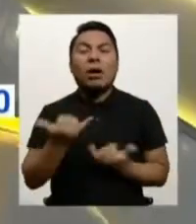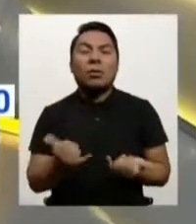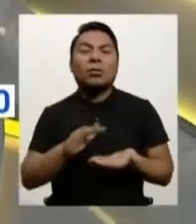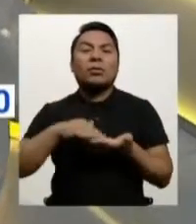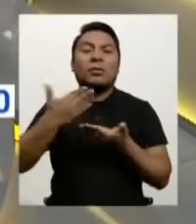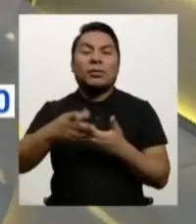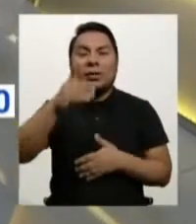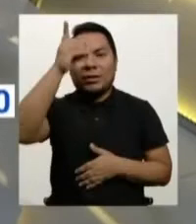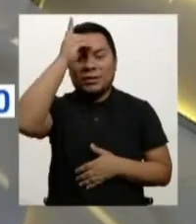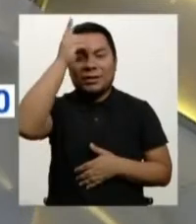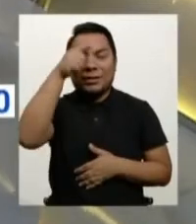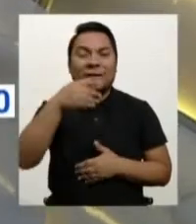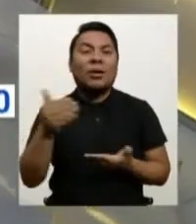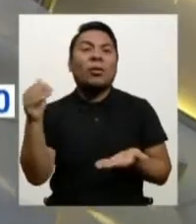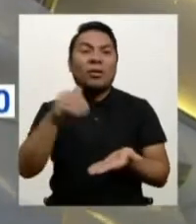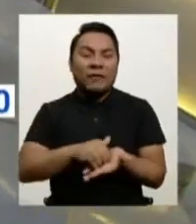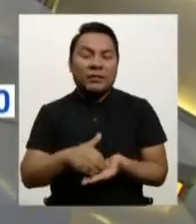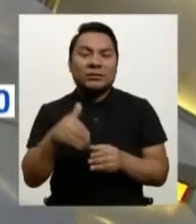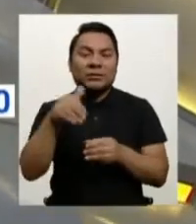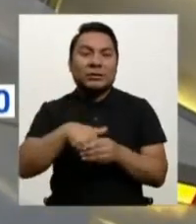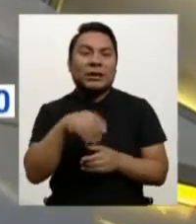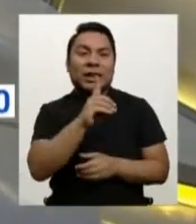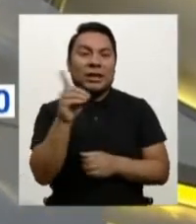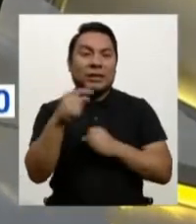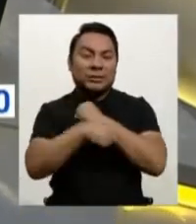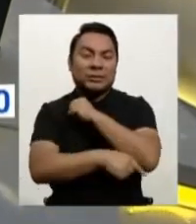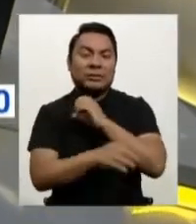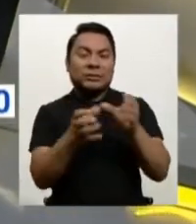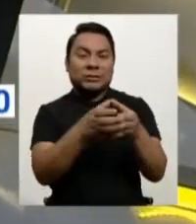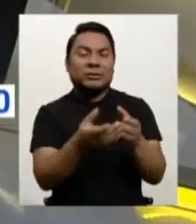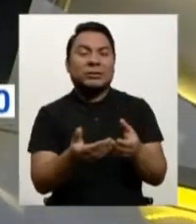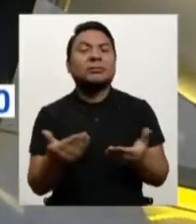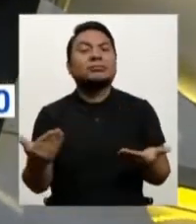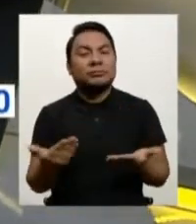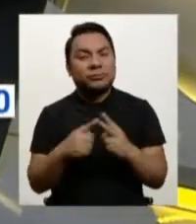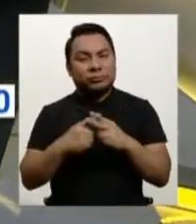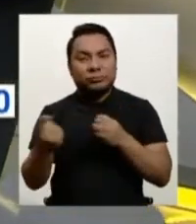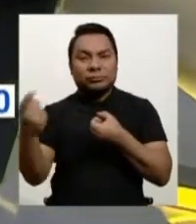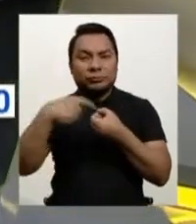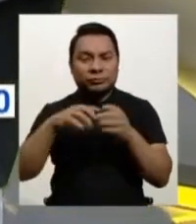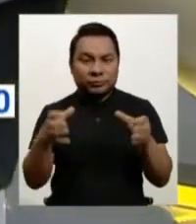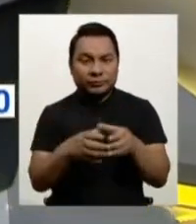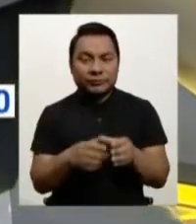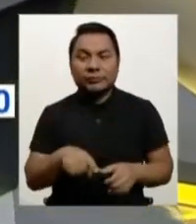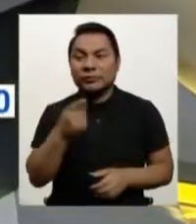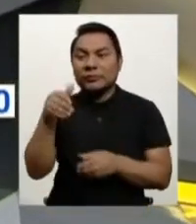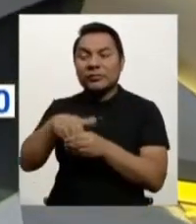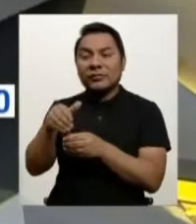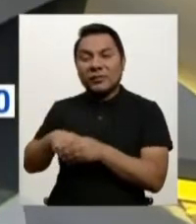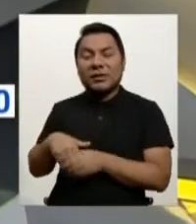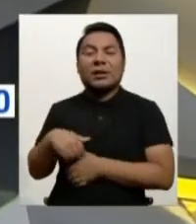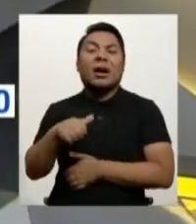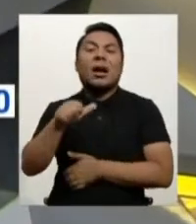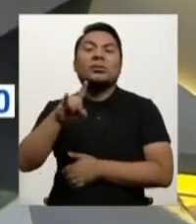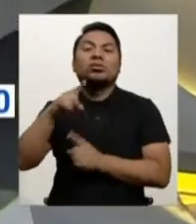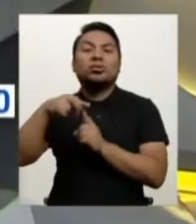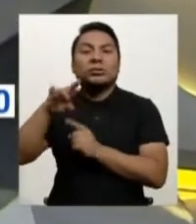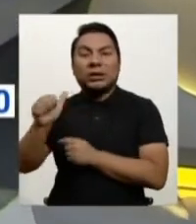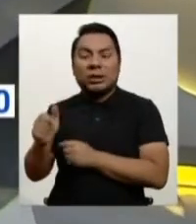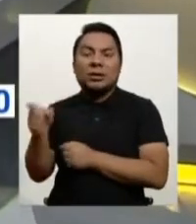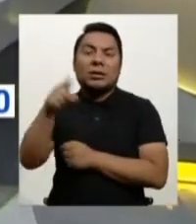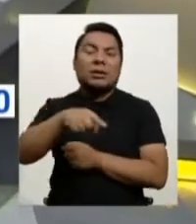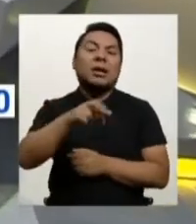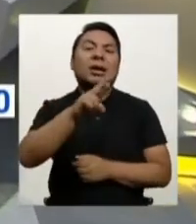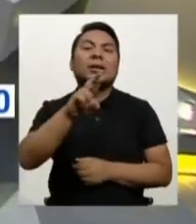a la extrema derecha, entrar al Parlamento, y después las elecciones en Austria y en la República Checa, que le permiten